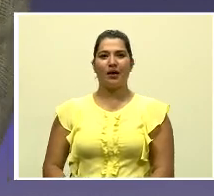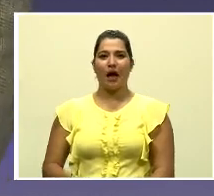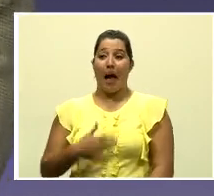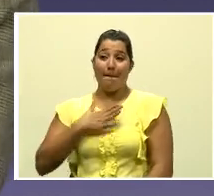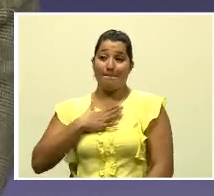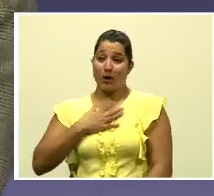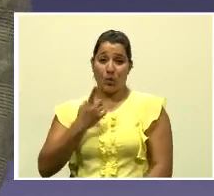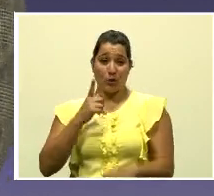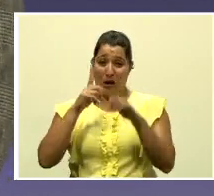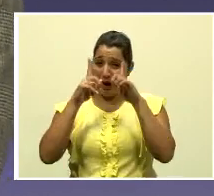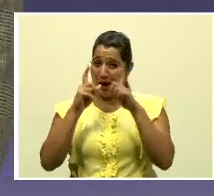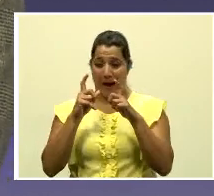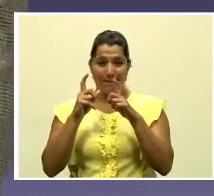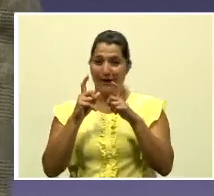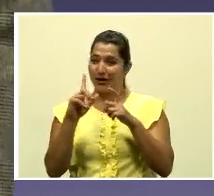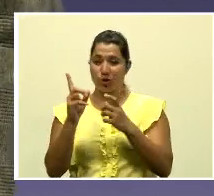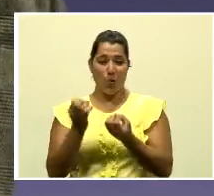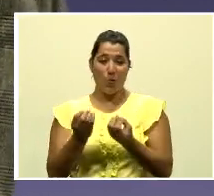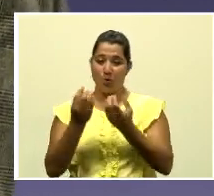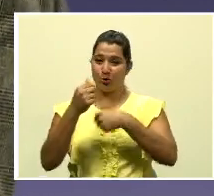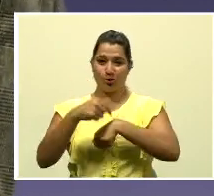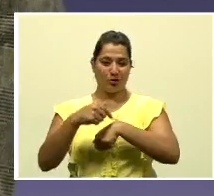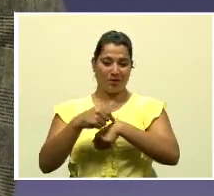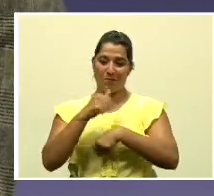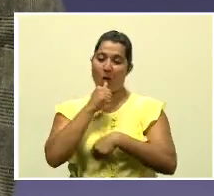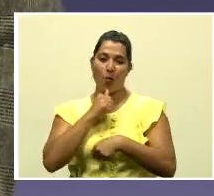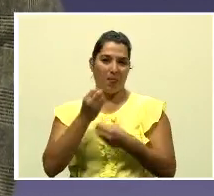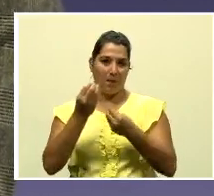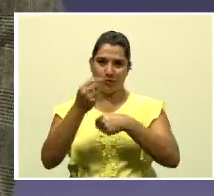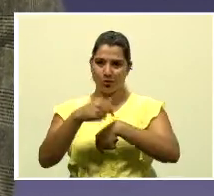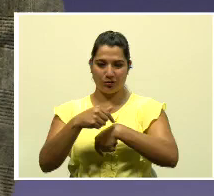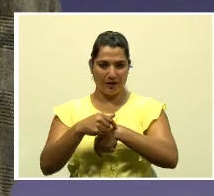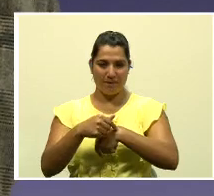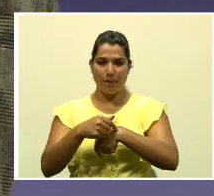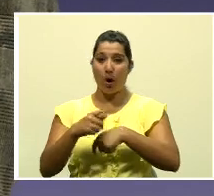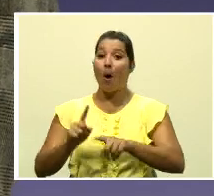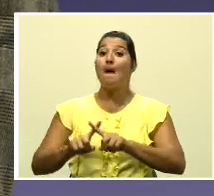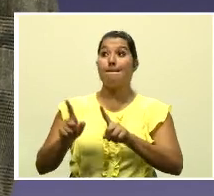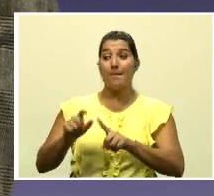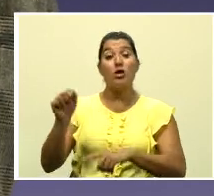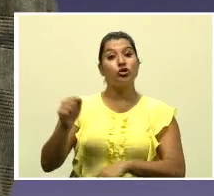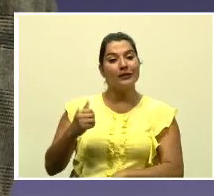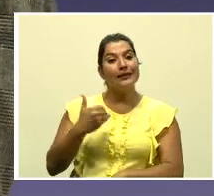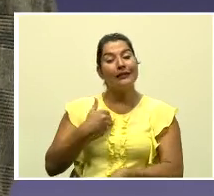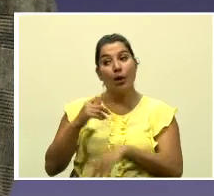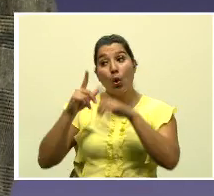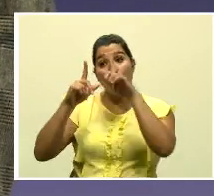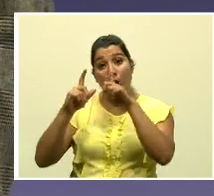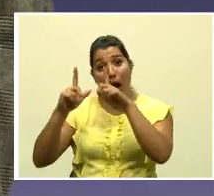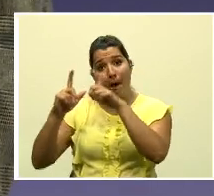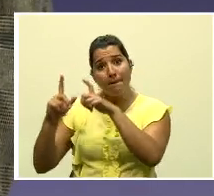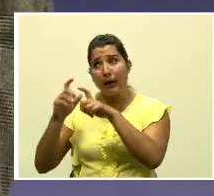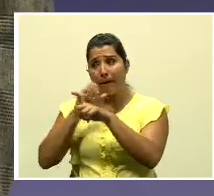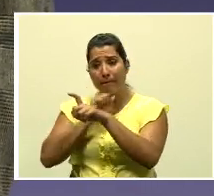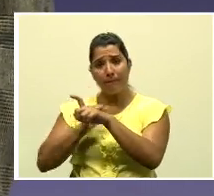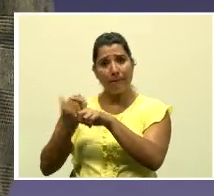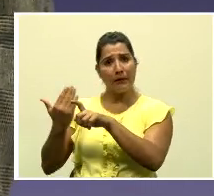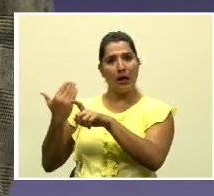mucho en realidad las cámaras digitales, pero sí tengo cámaras que tienen